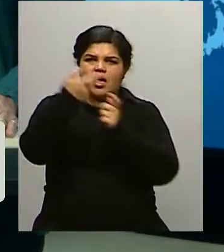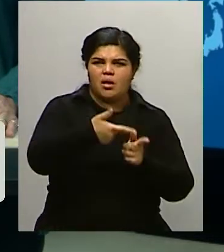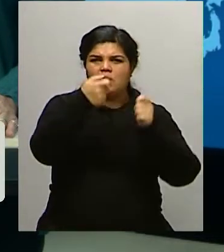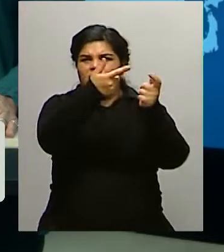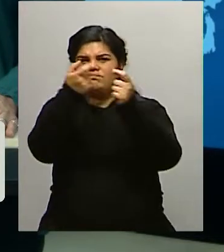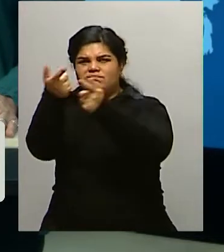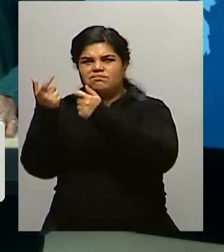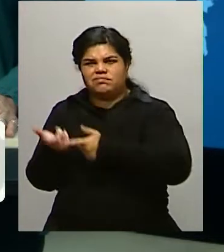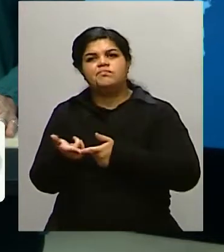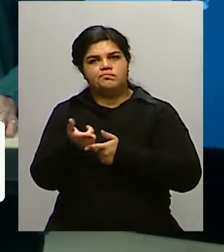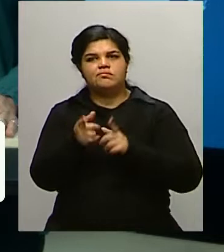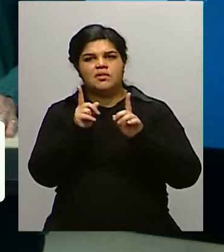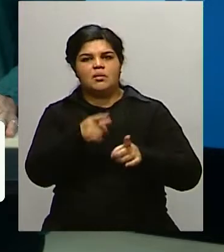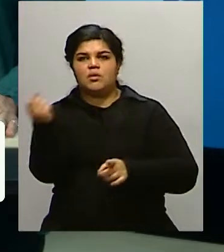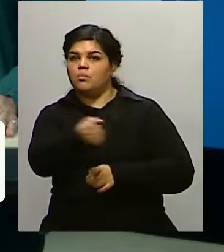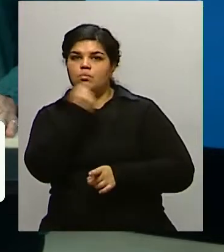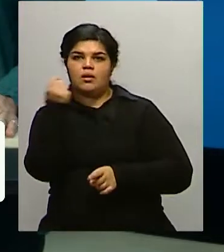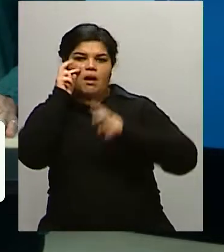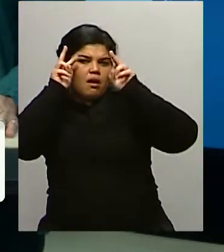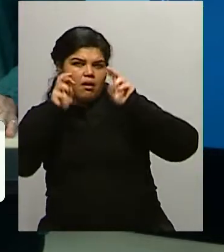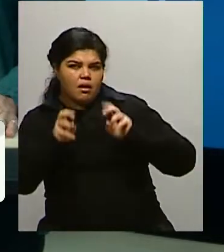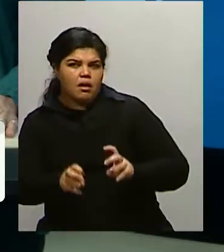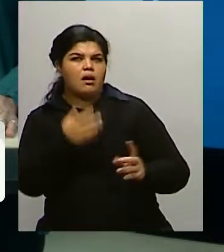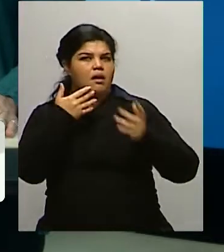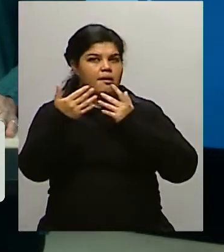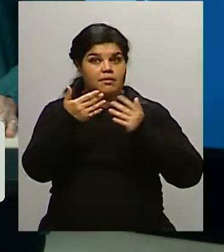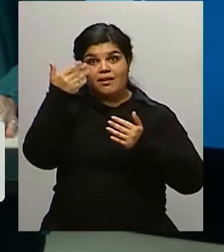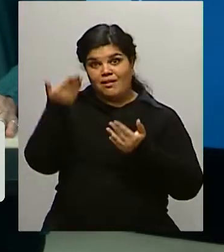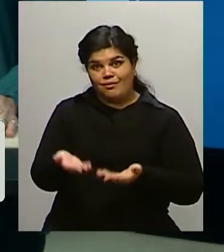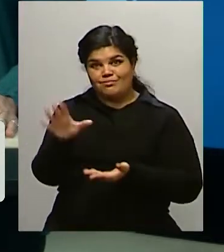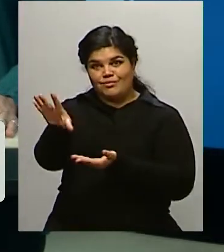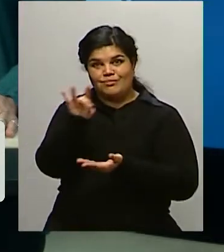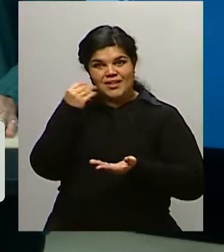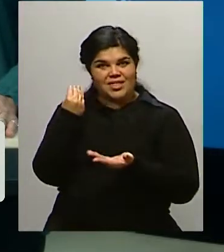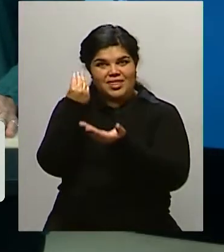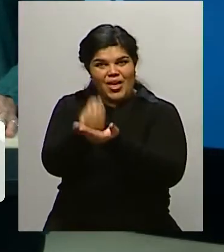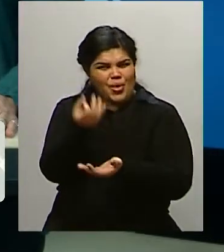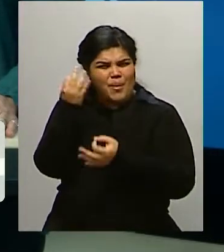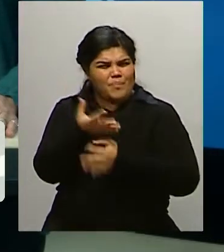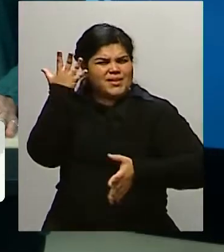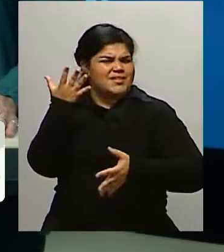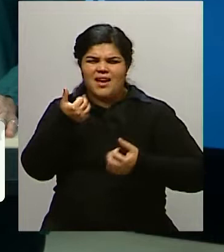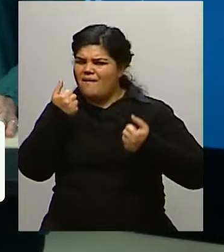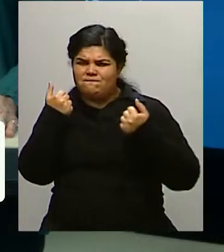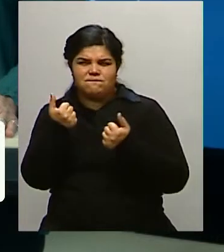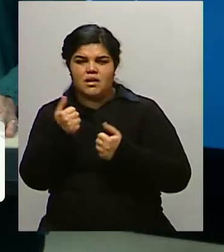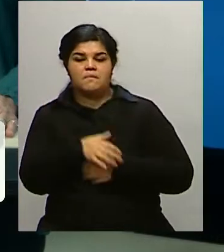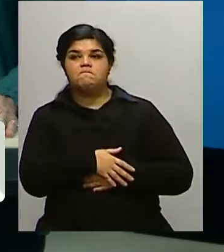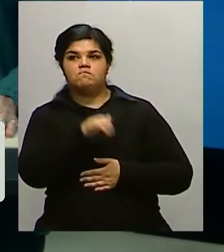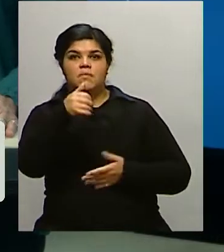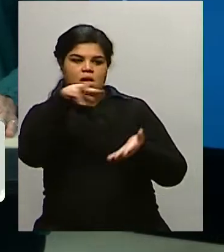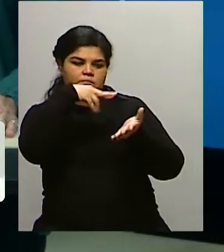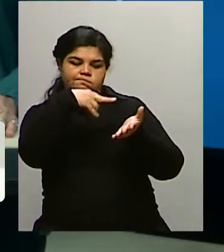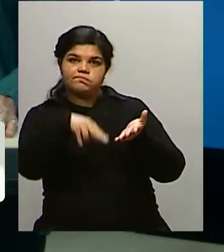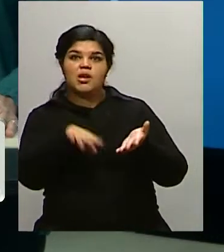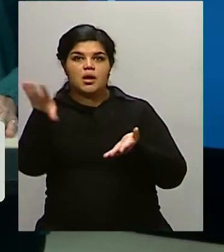verdad es que hay que hablar y hay mucho para conversar y tenemos un invitado de lujo, para mí un invitado de lujo para tratar. Tal cual, estaba mirando el currículum, invitado de